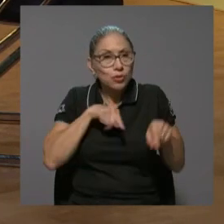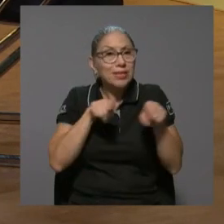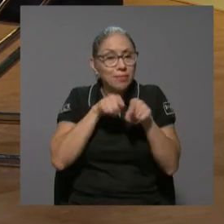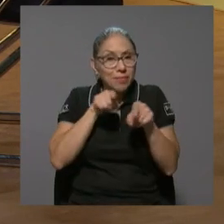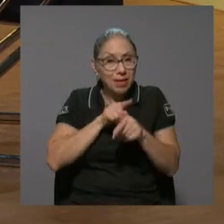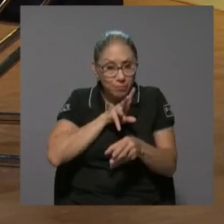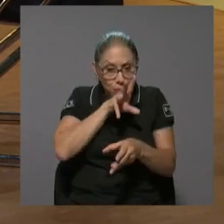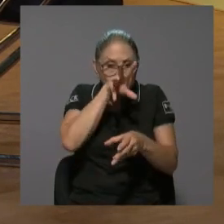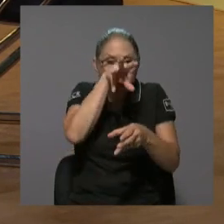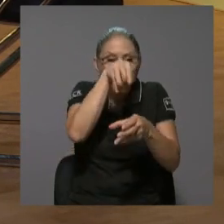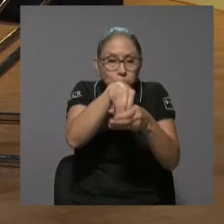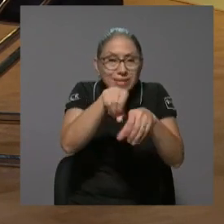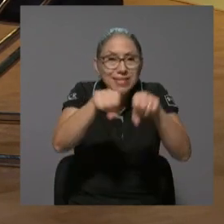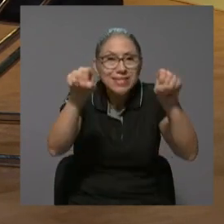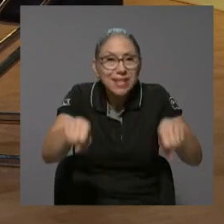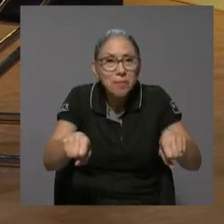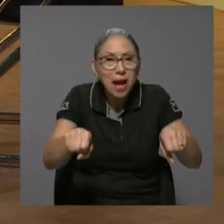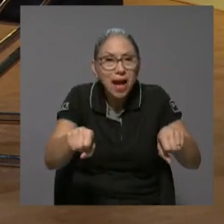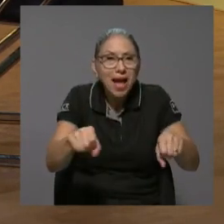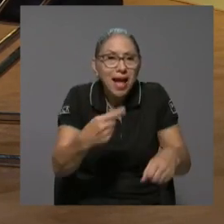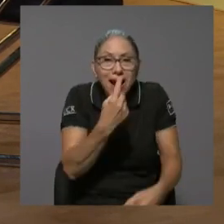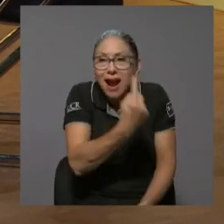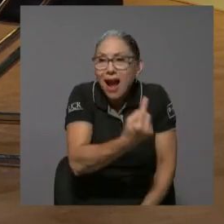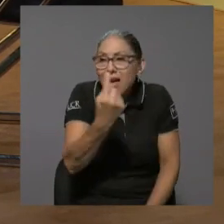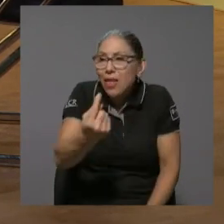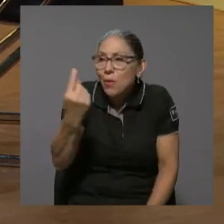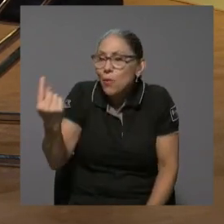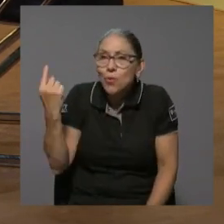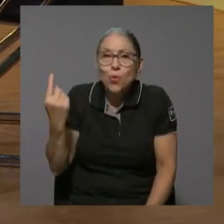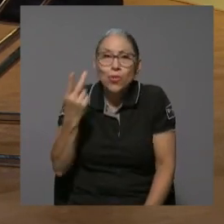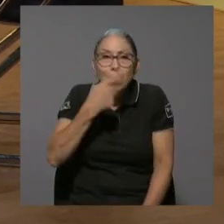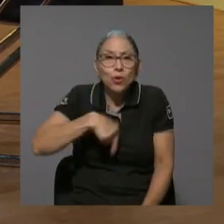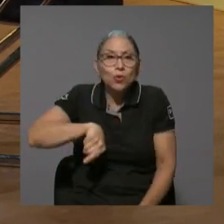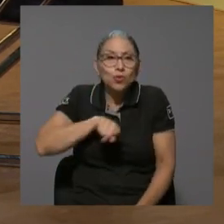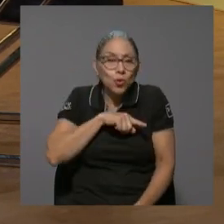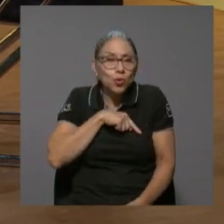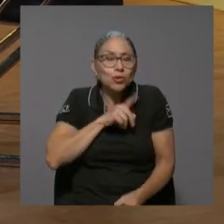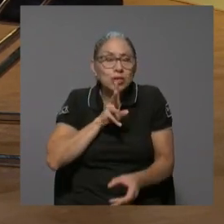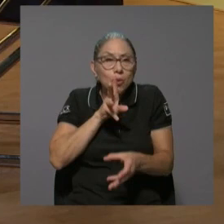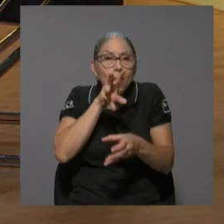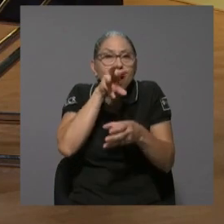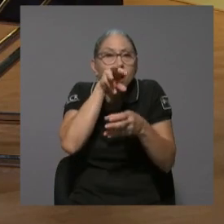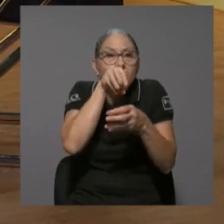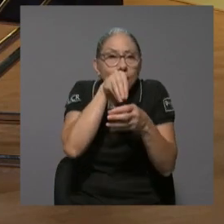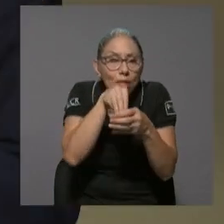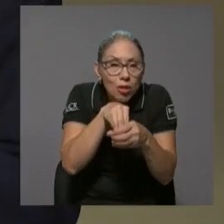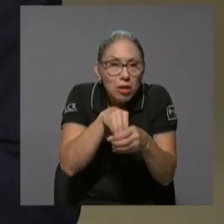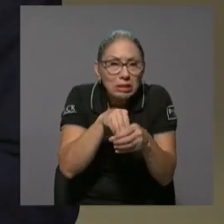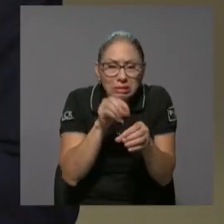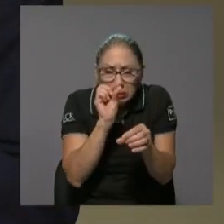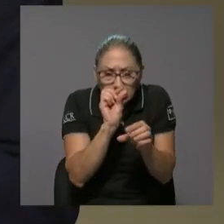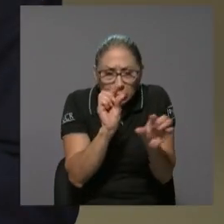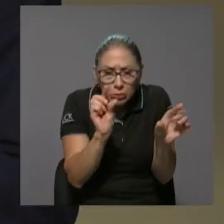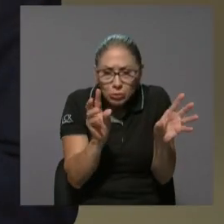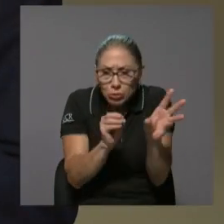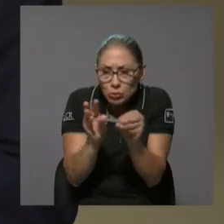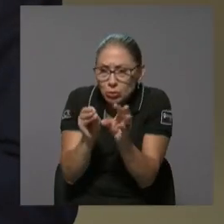cada uno de nosotros es como una pequeñísima unidad en el sistema social y político,